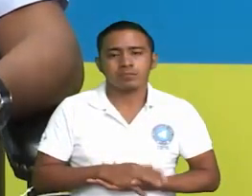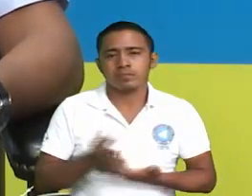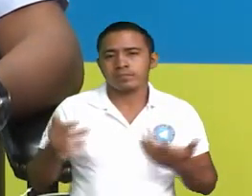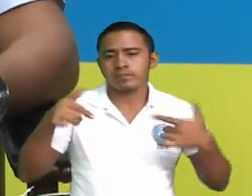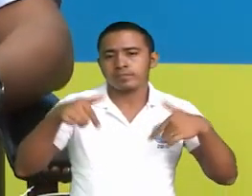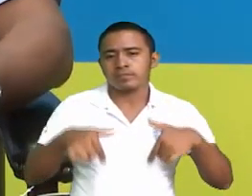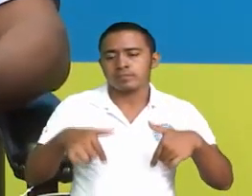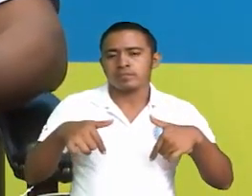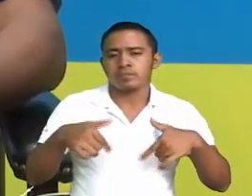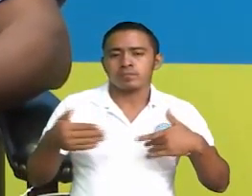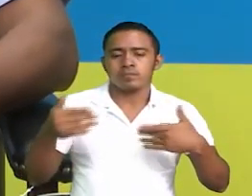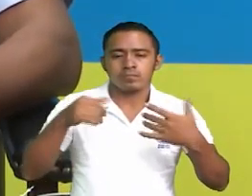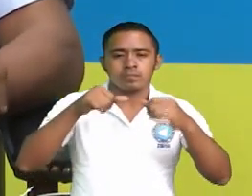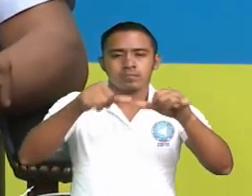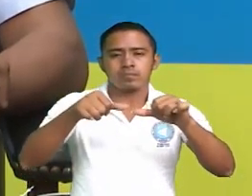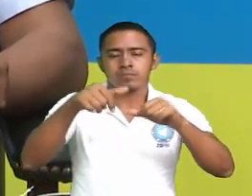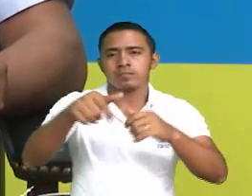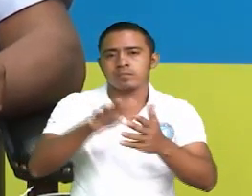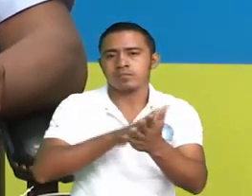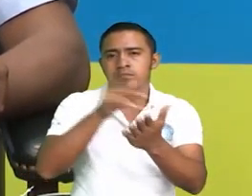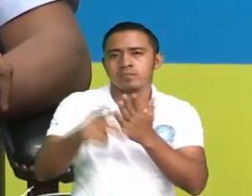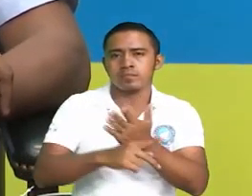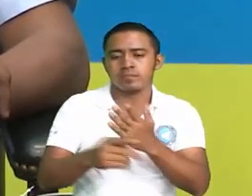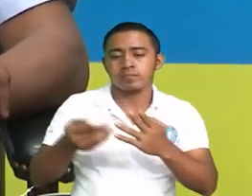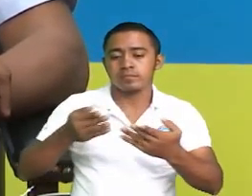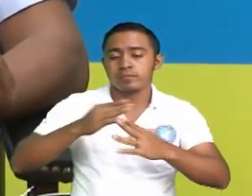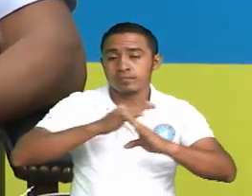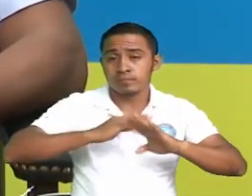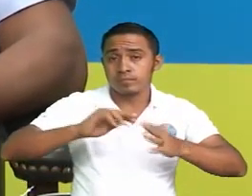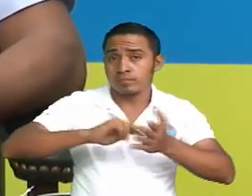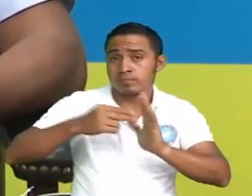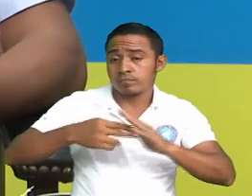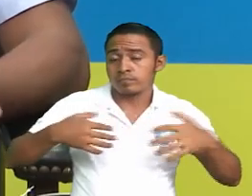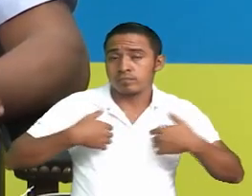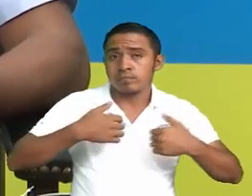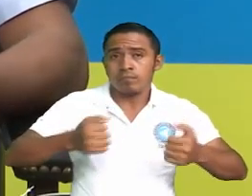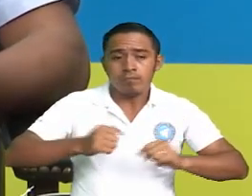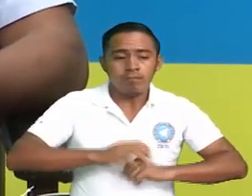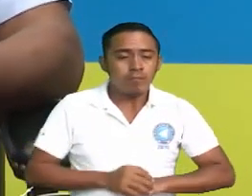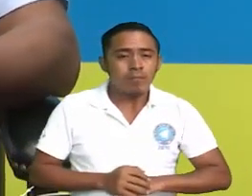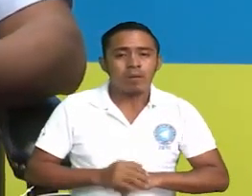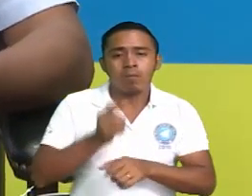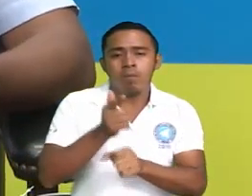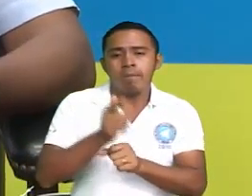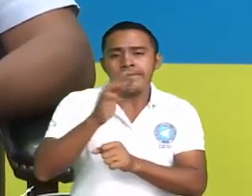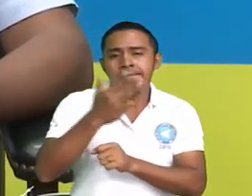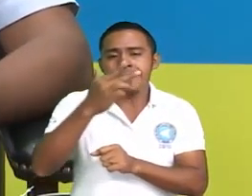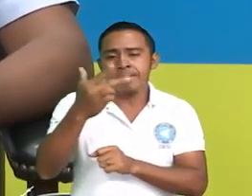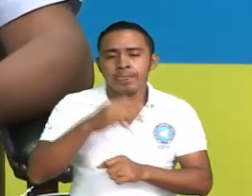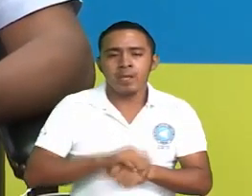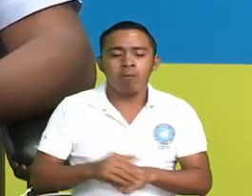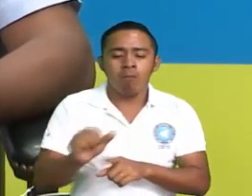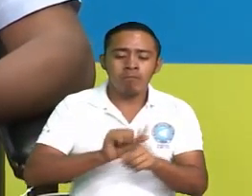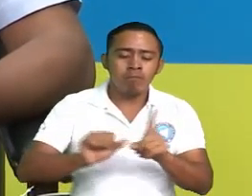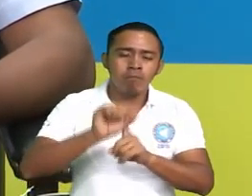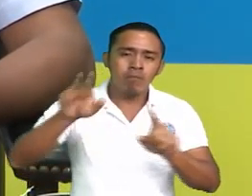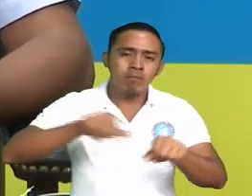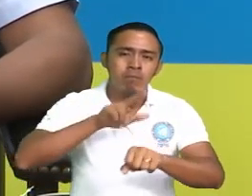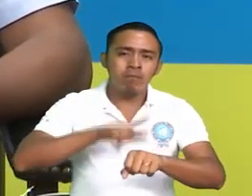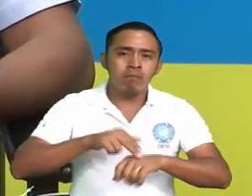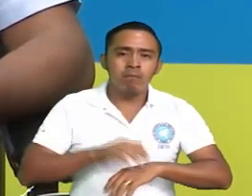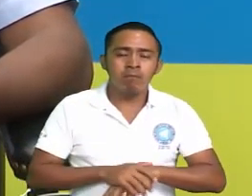Estamos de regreso, amigos televidentes, en su gustado programa Prevenir de Salud a través del canal 98, el canal parlamentario, el canal de la